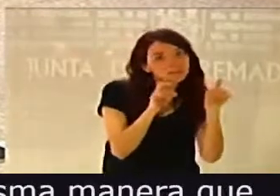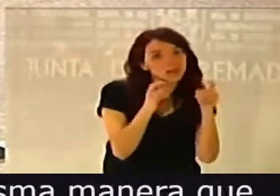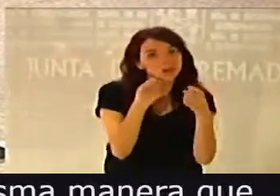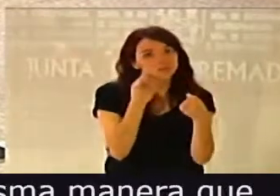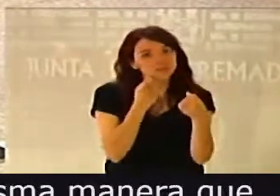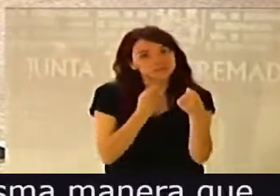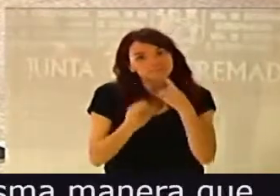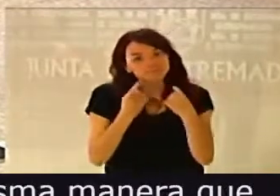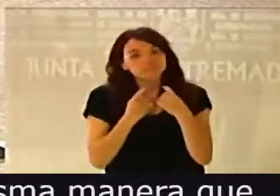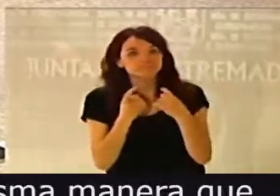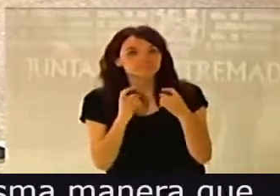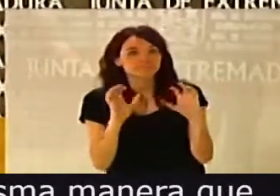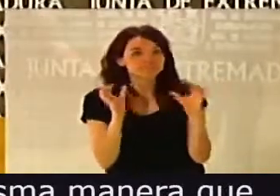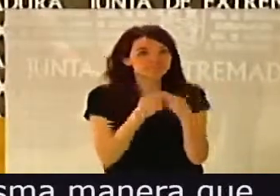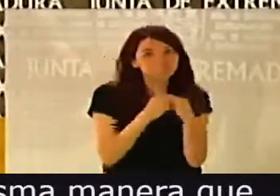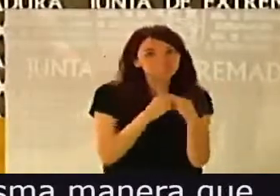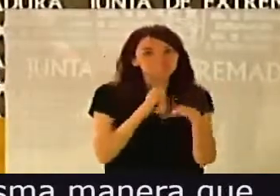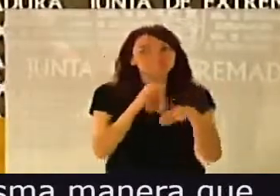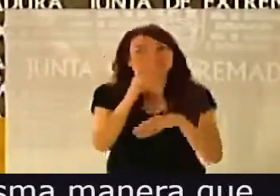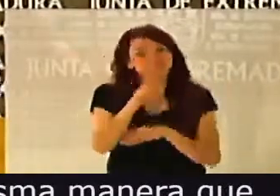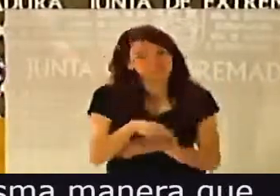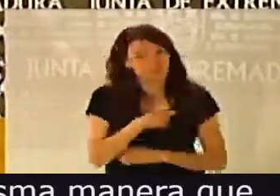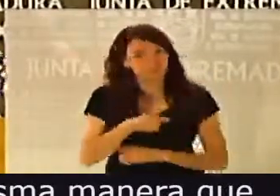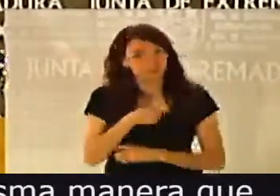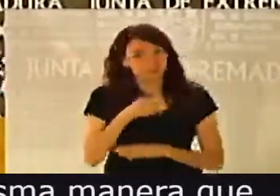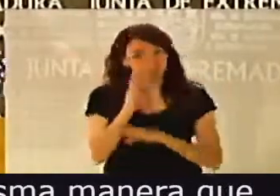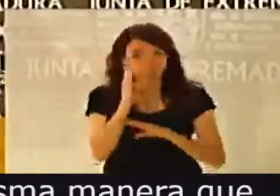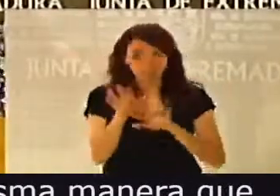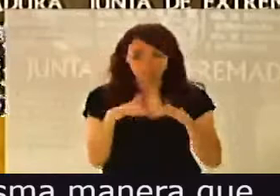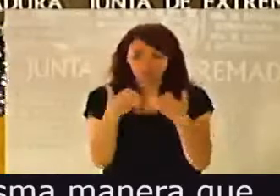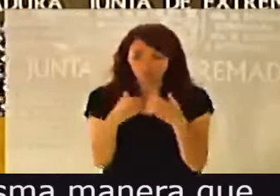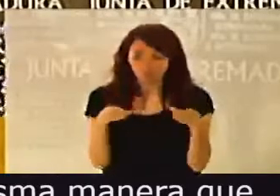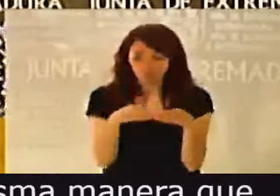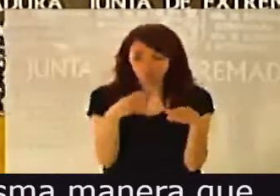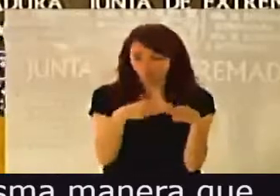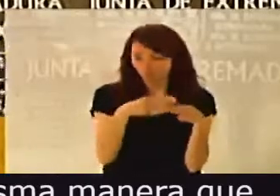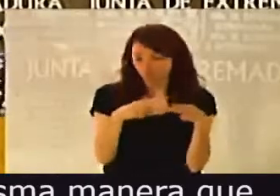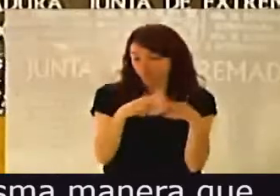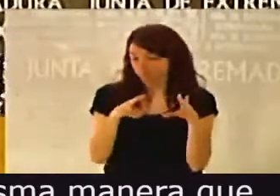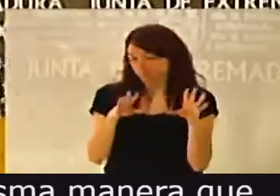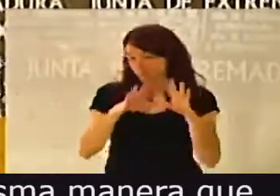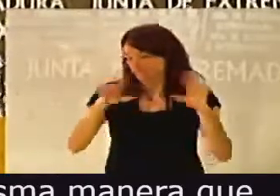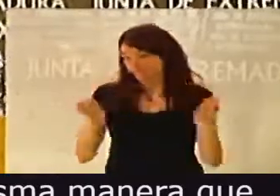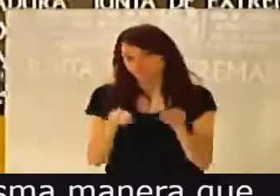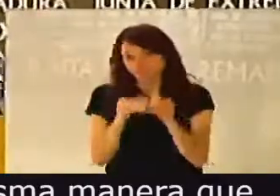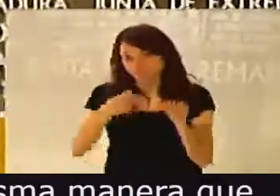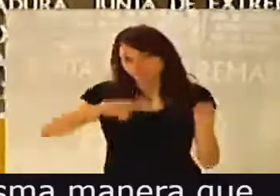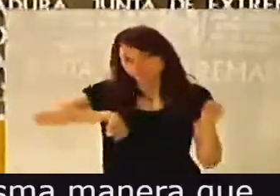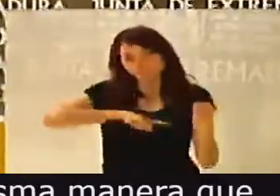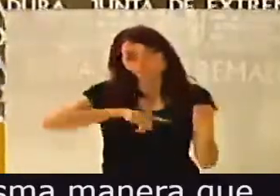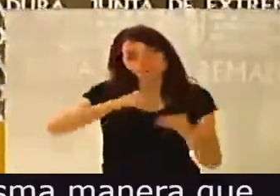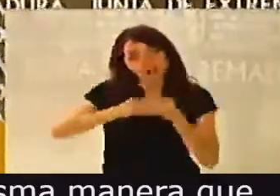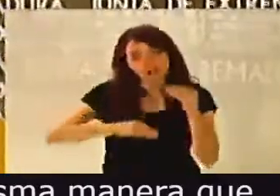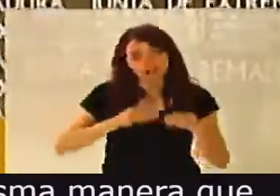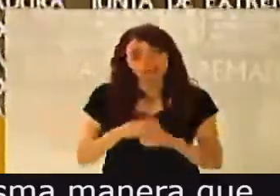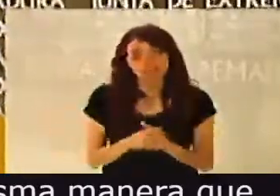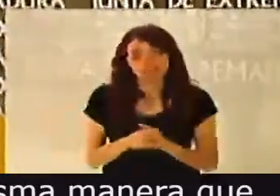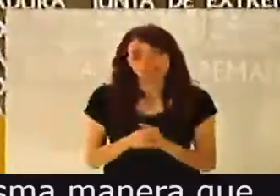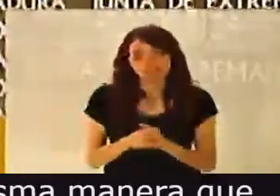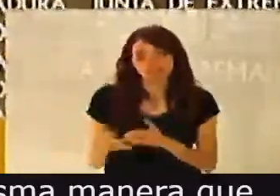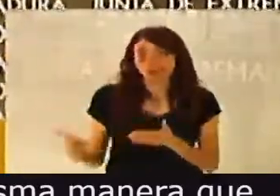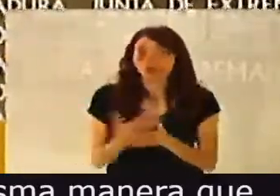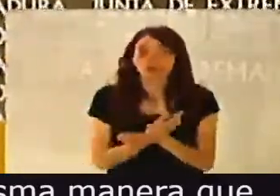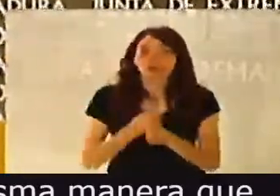también trabajando en la Comisión Parlamentaria con los grupos políticos. En definitiva, estamos fortaleciendo todos los instrumentos de